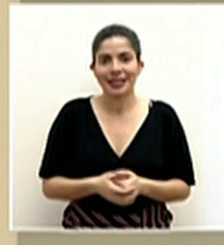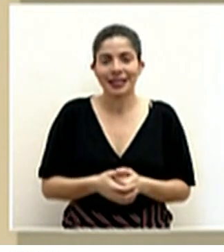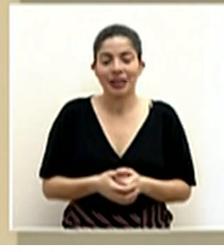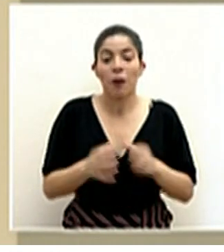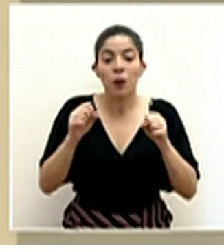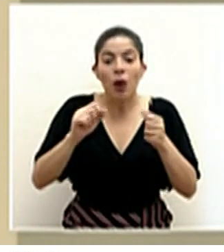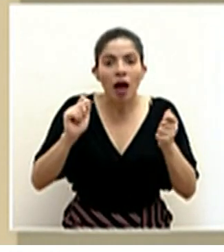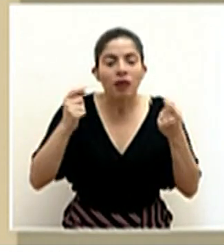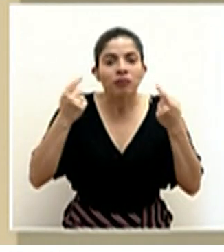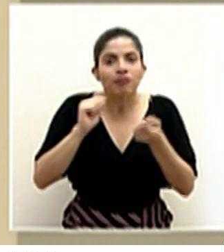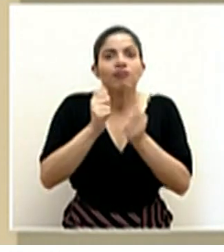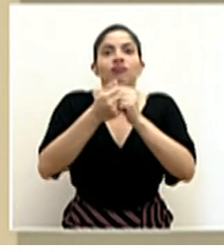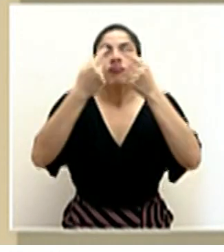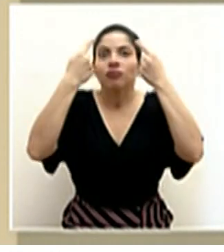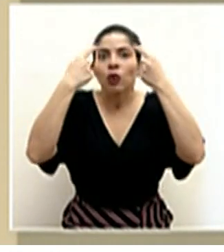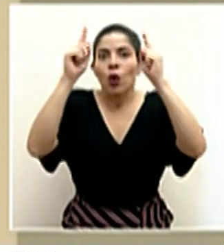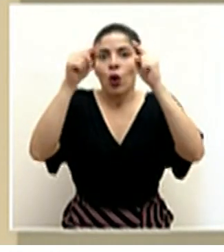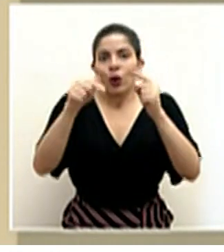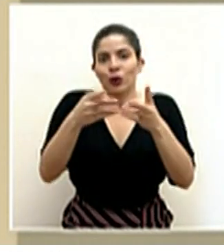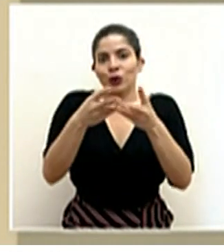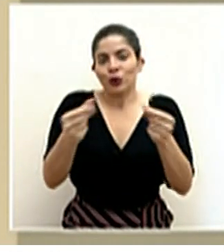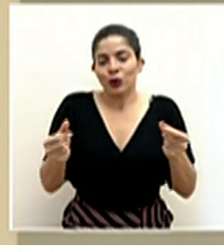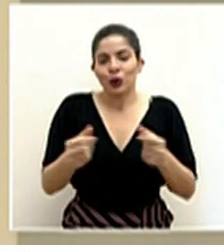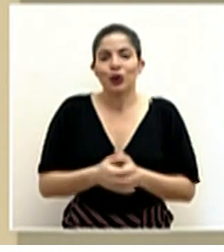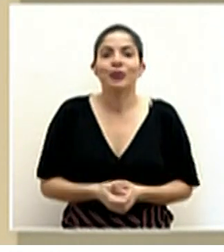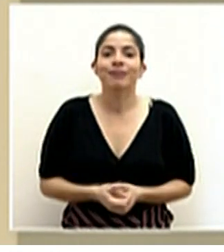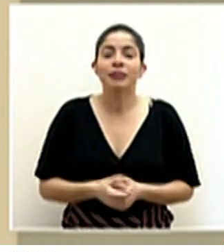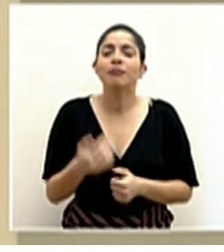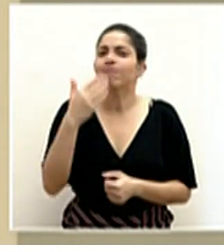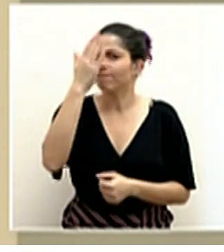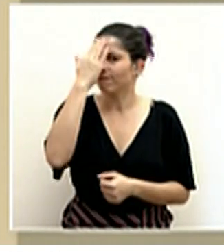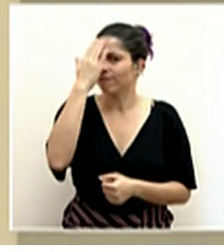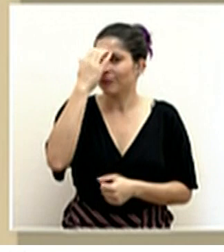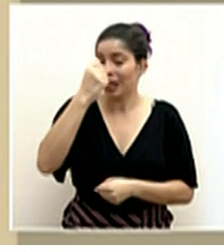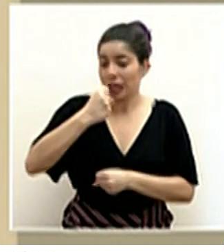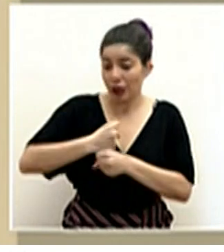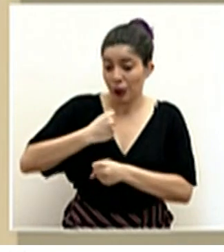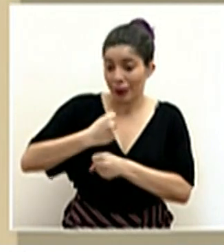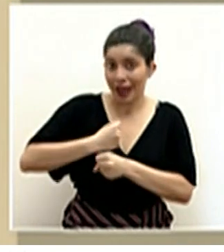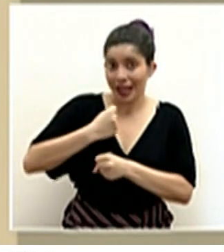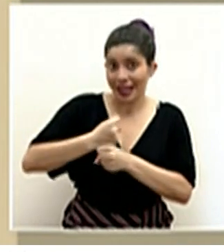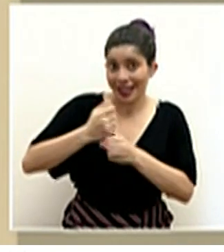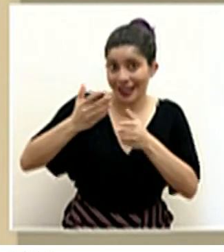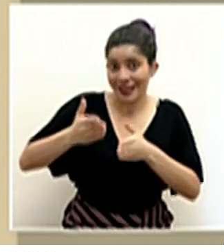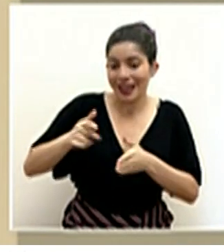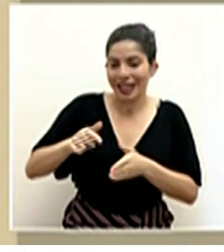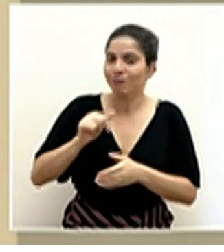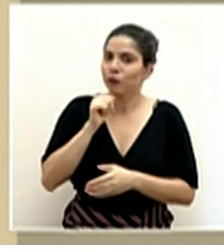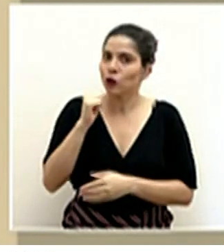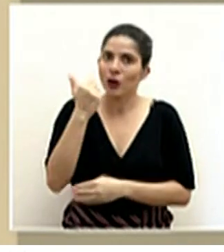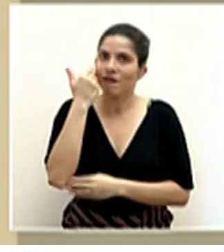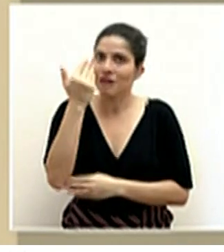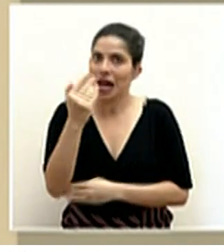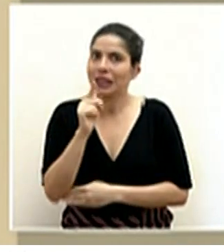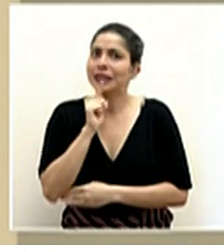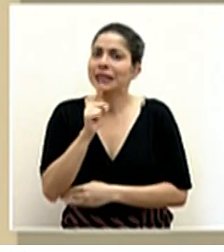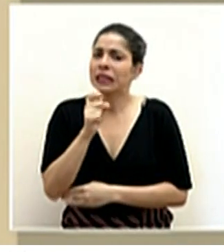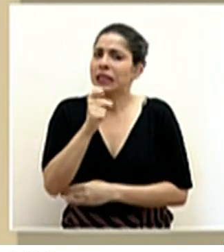llevar a la realidad esta solución. Sabemos que operativamente no es sencillo, nos ha